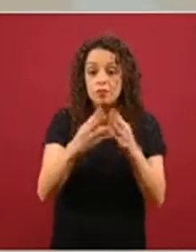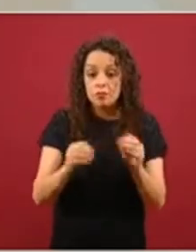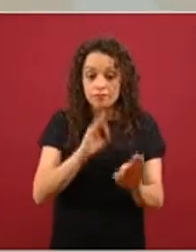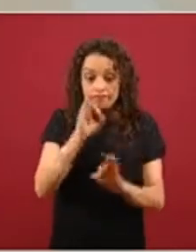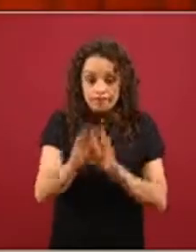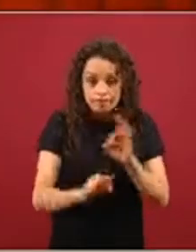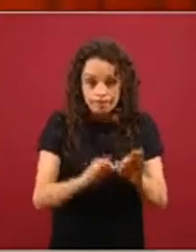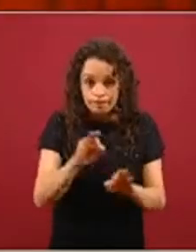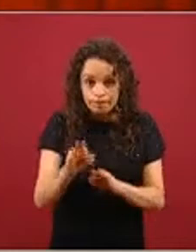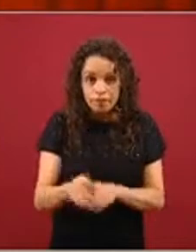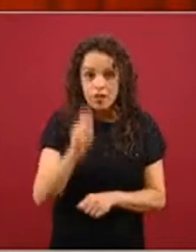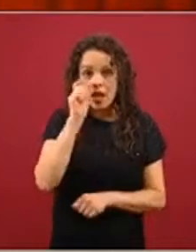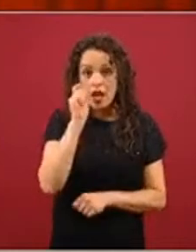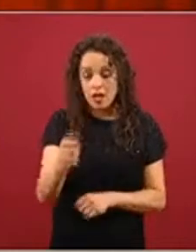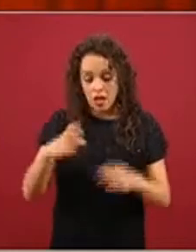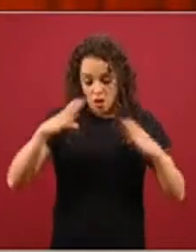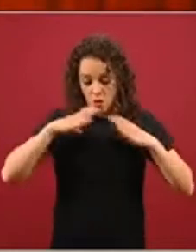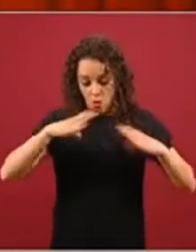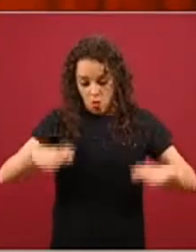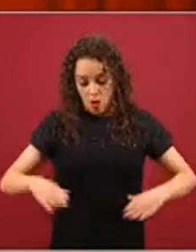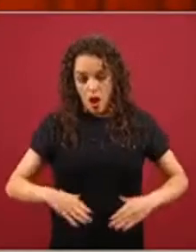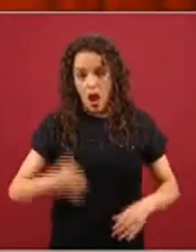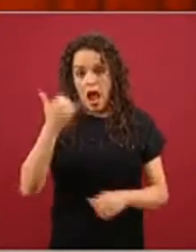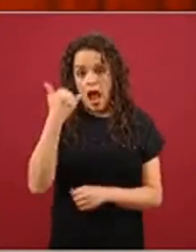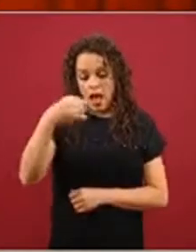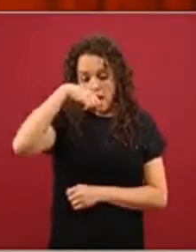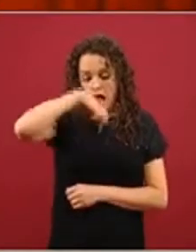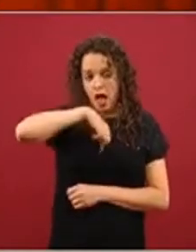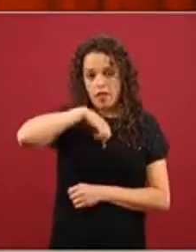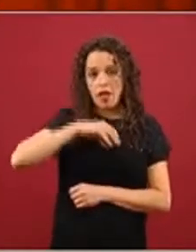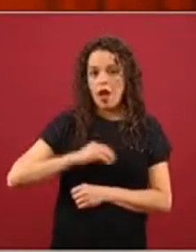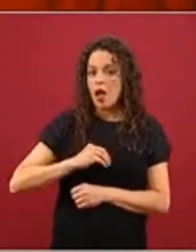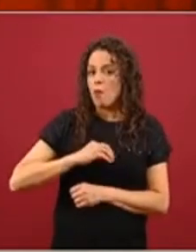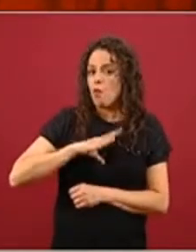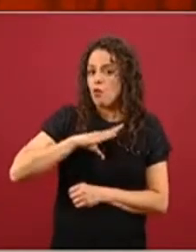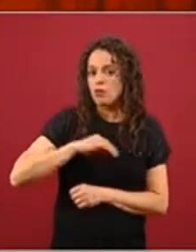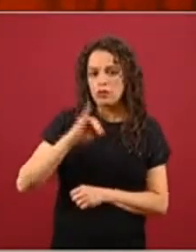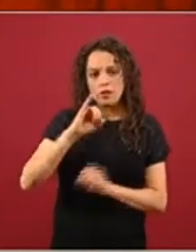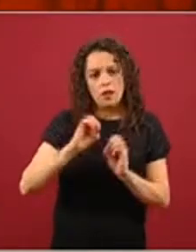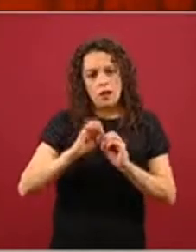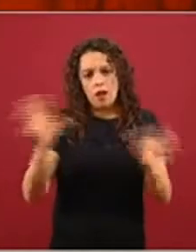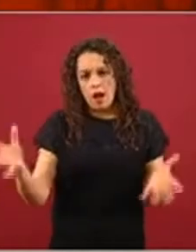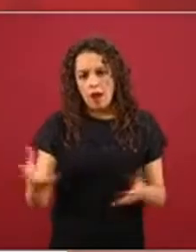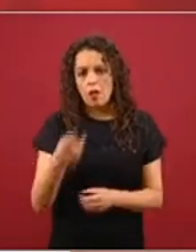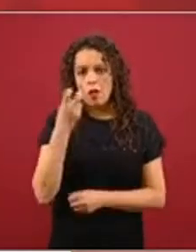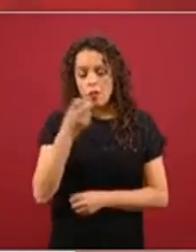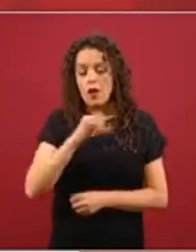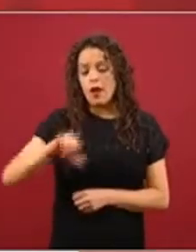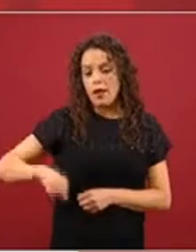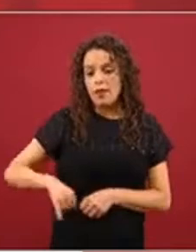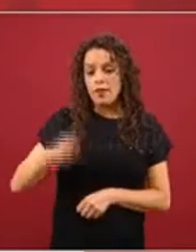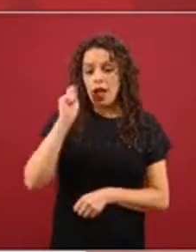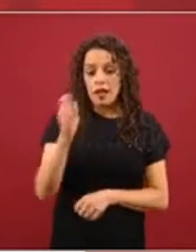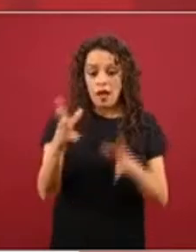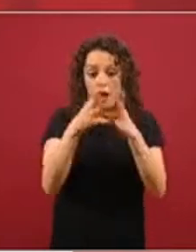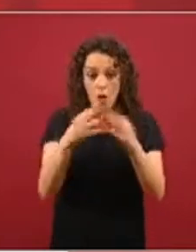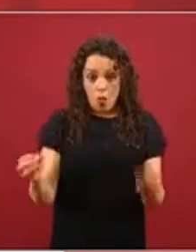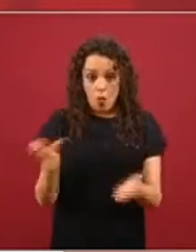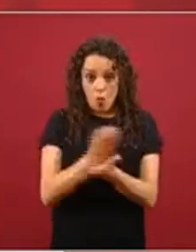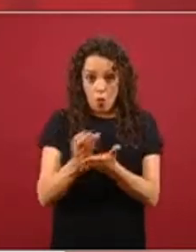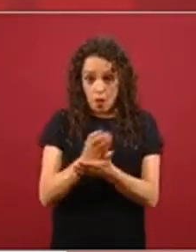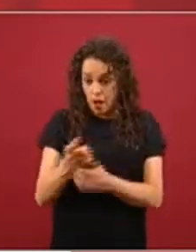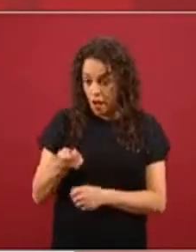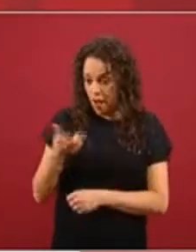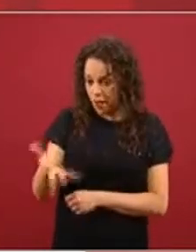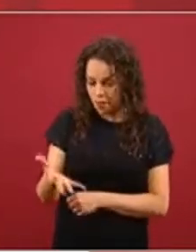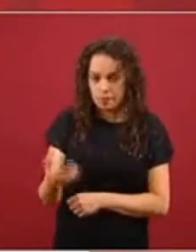recuperación física y emocional, por supuesto. Entonces, el interés de la recuperación, del llamarle recuperación a la recuperación,